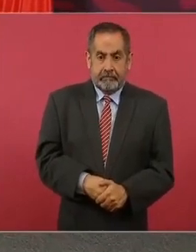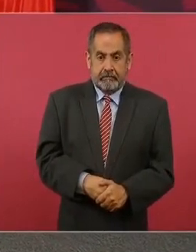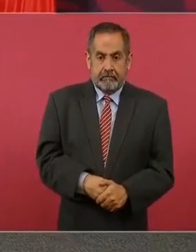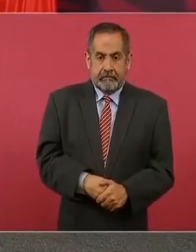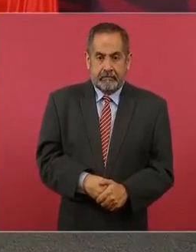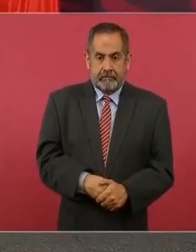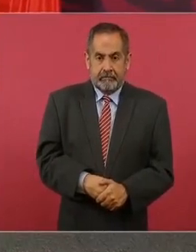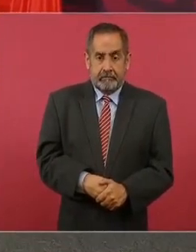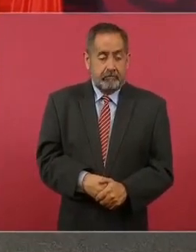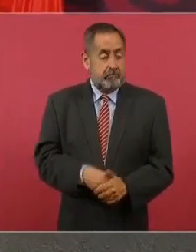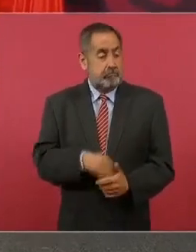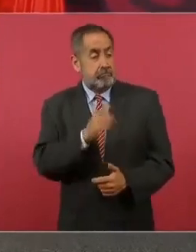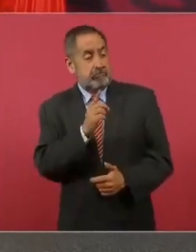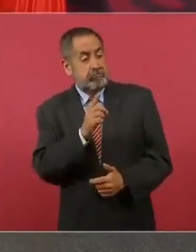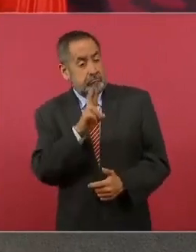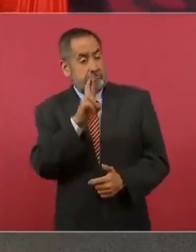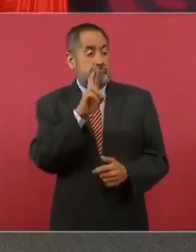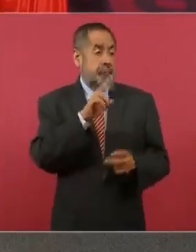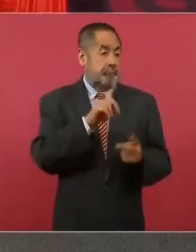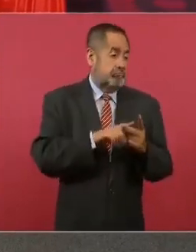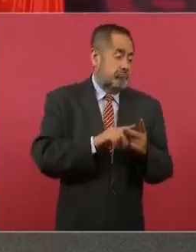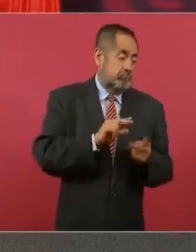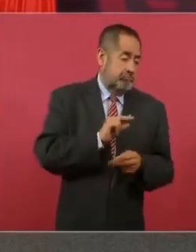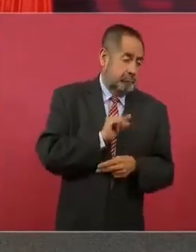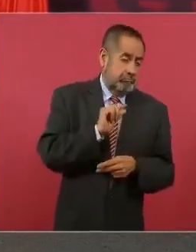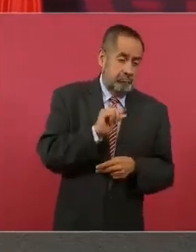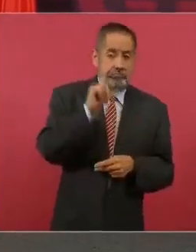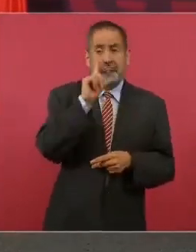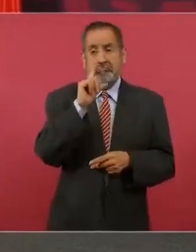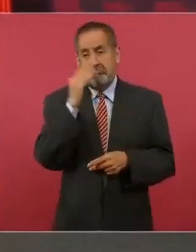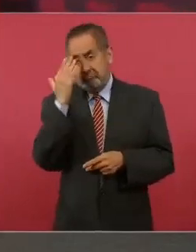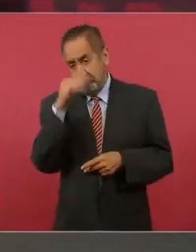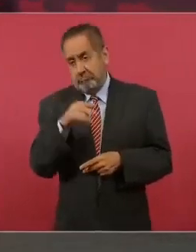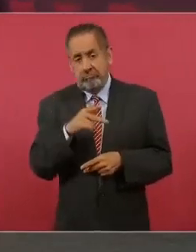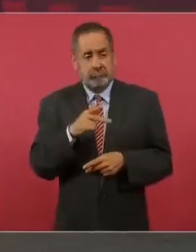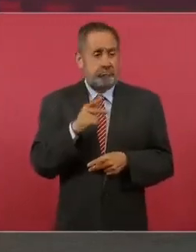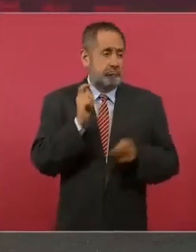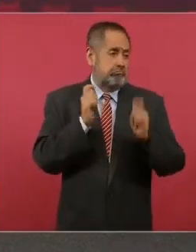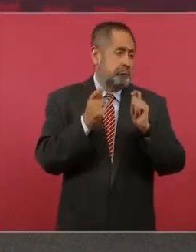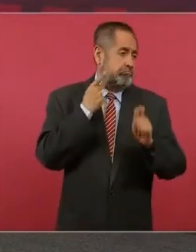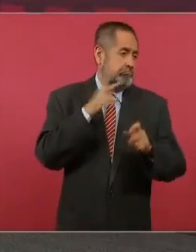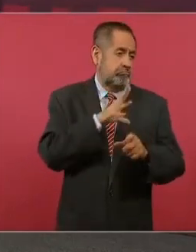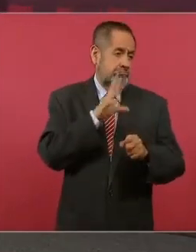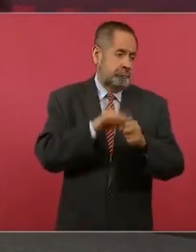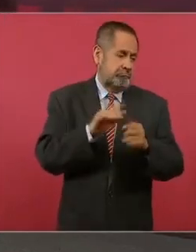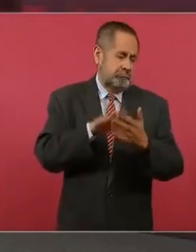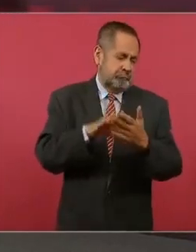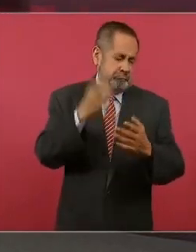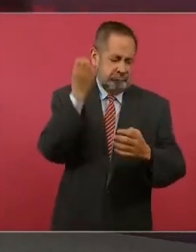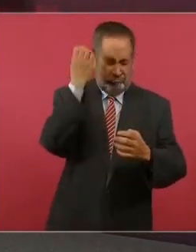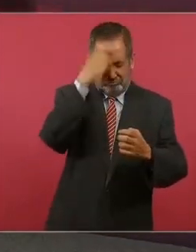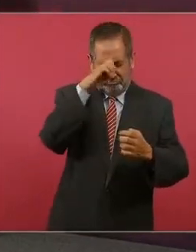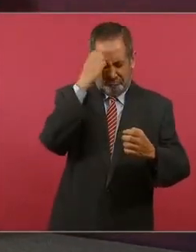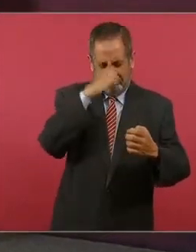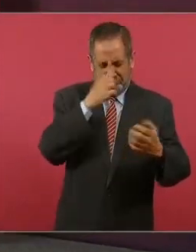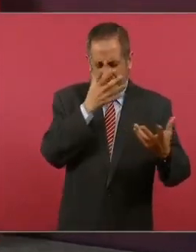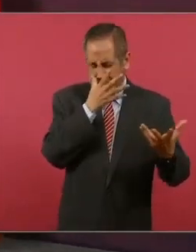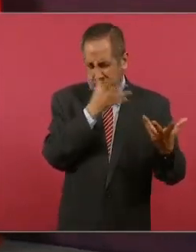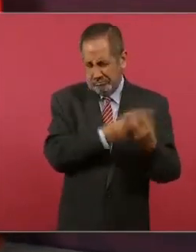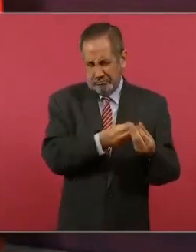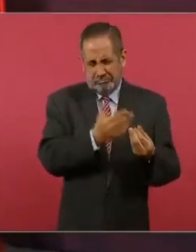Puro doctor, especialista, politólogo, expertos.